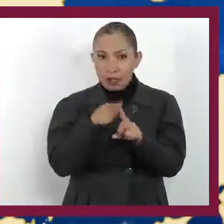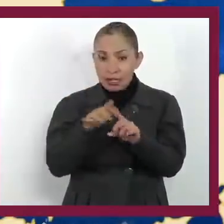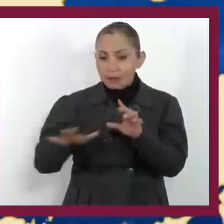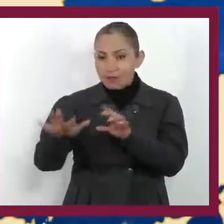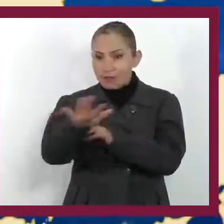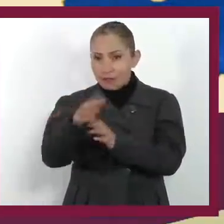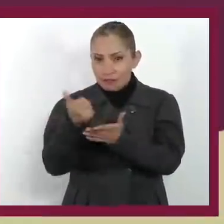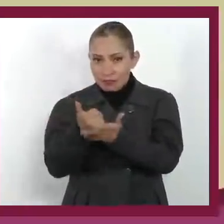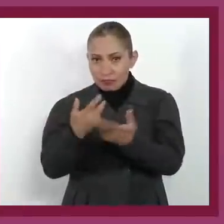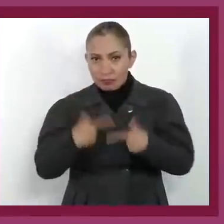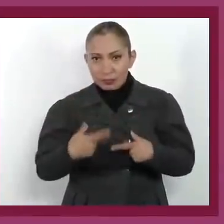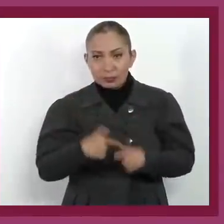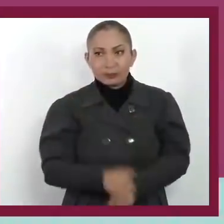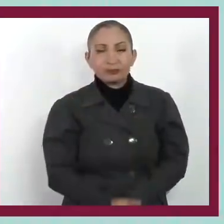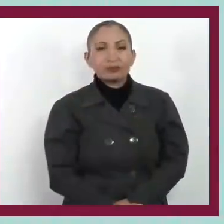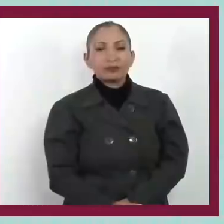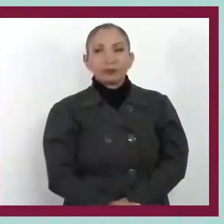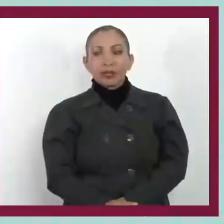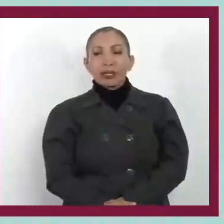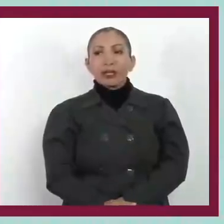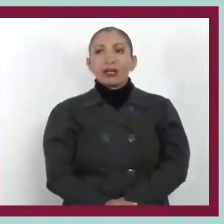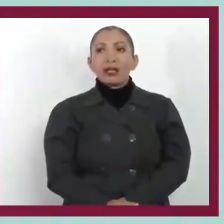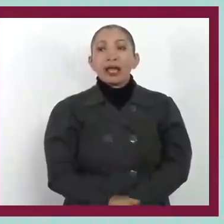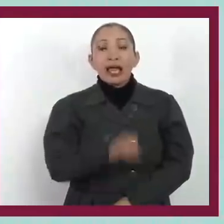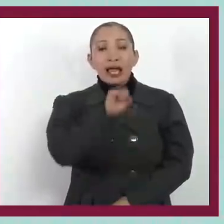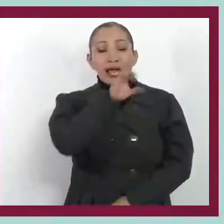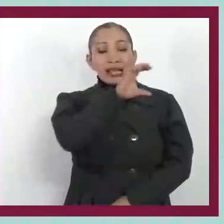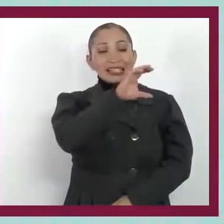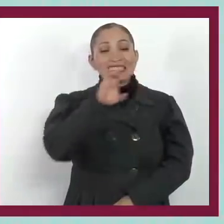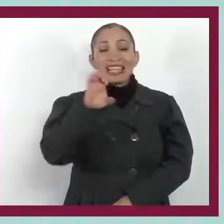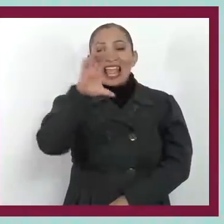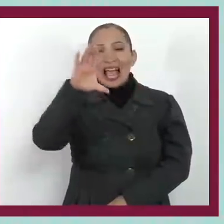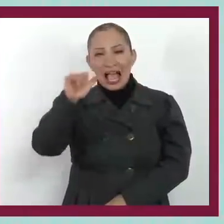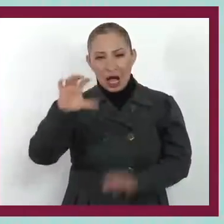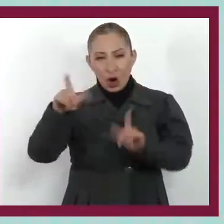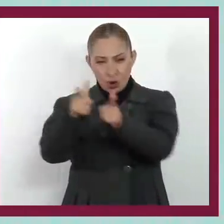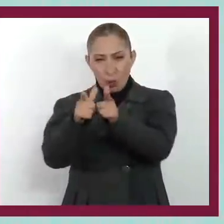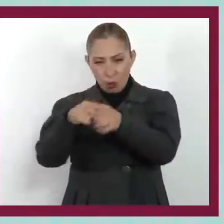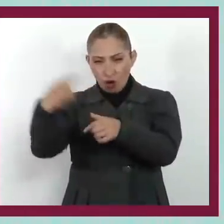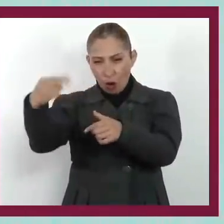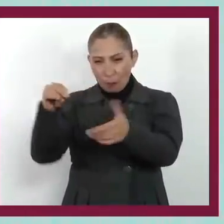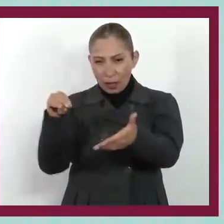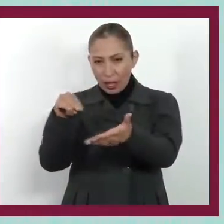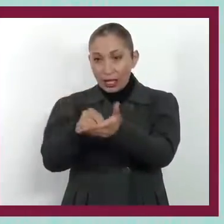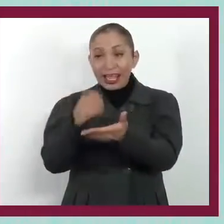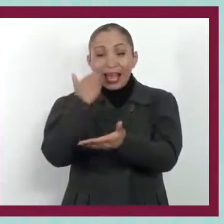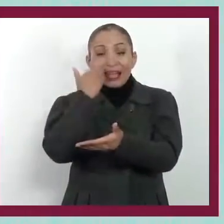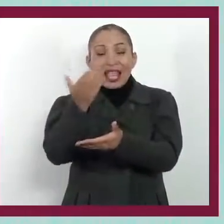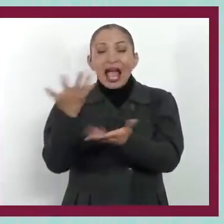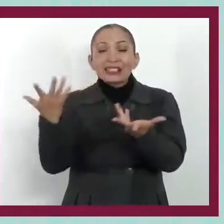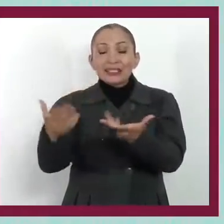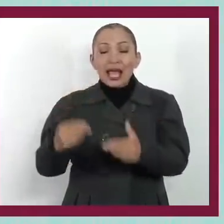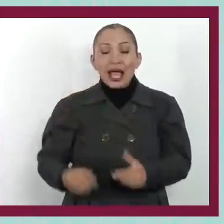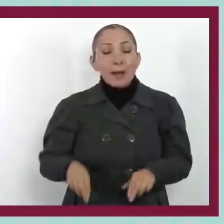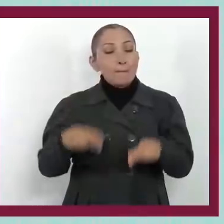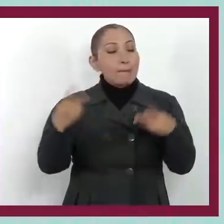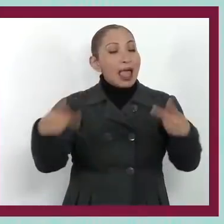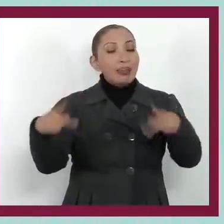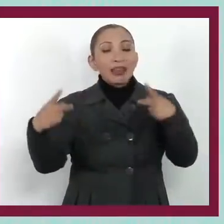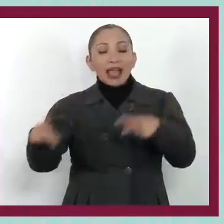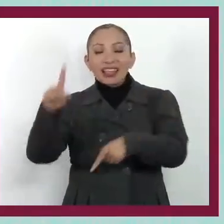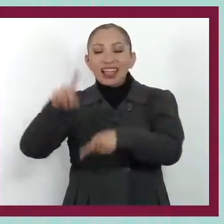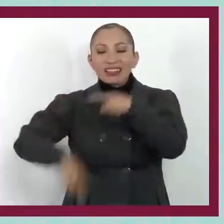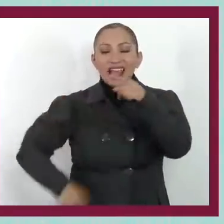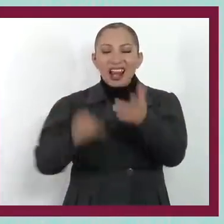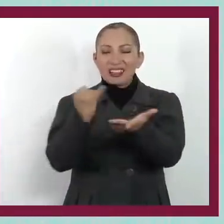y sociales. La CECA, como se le llamaba a esta comunidad, quería crear un mercado unido por la